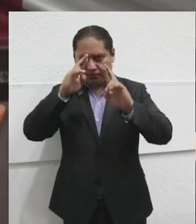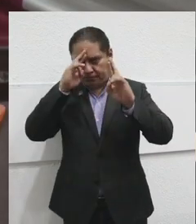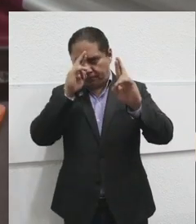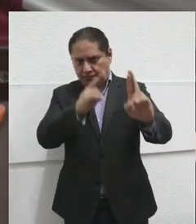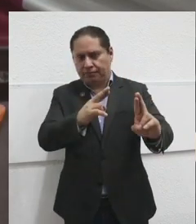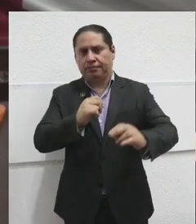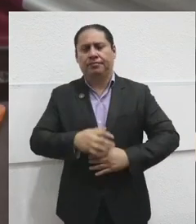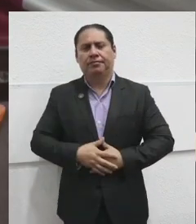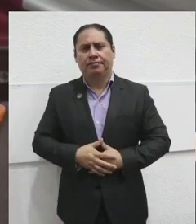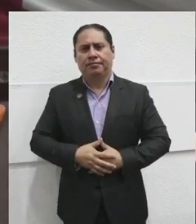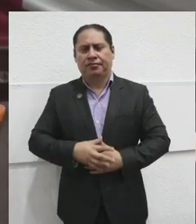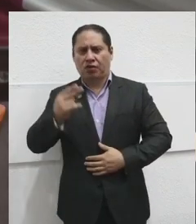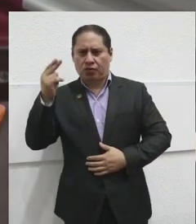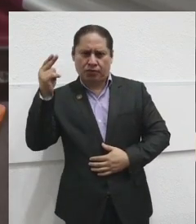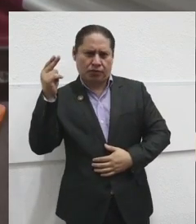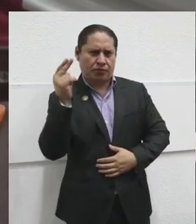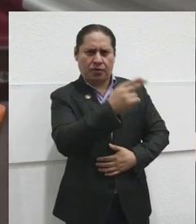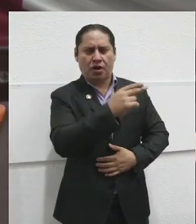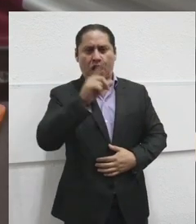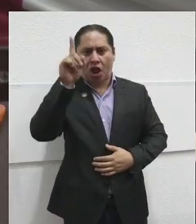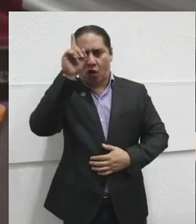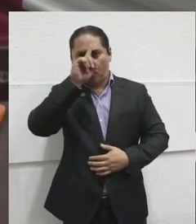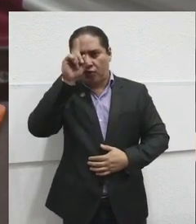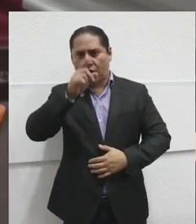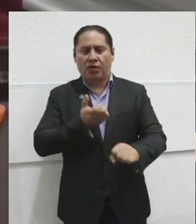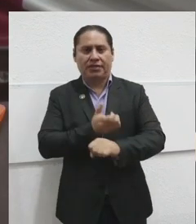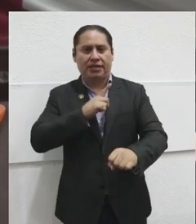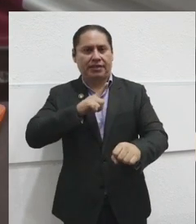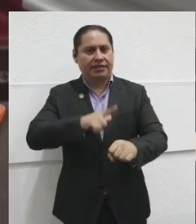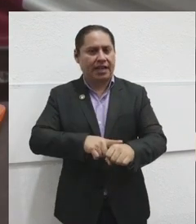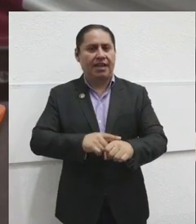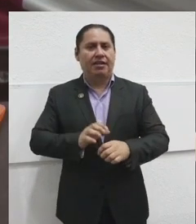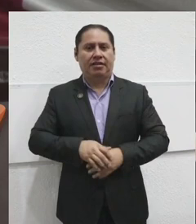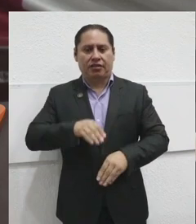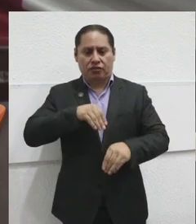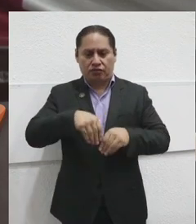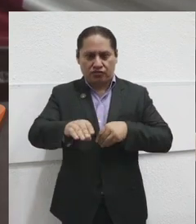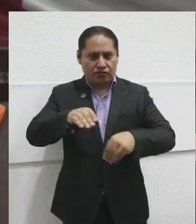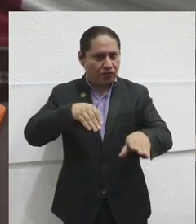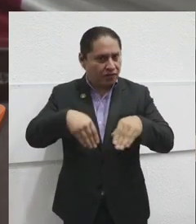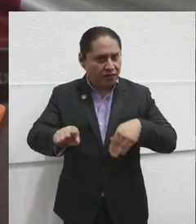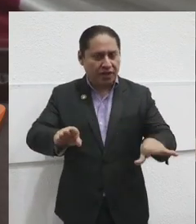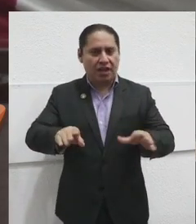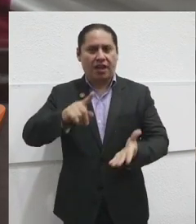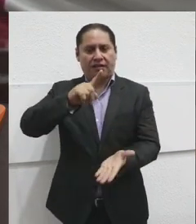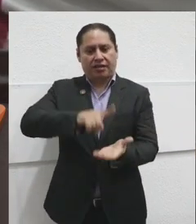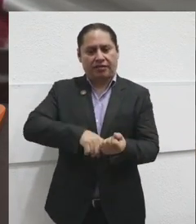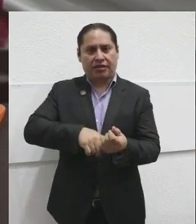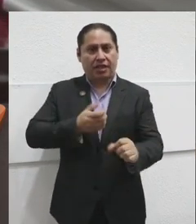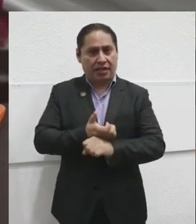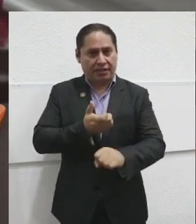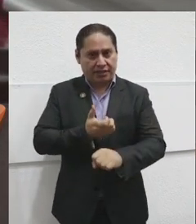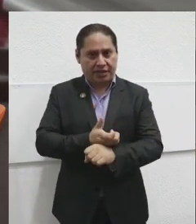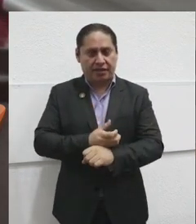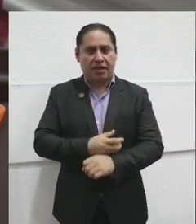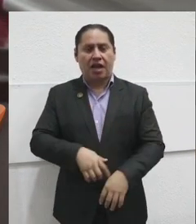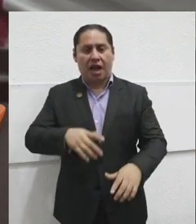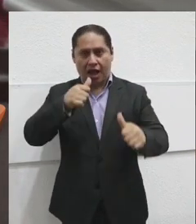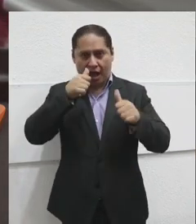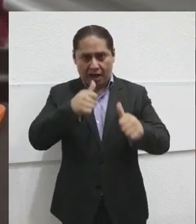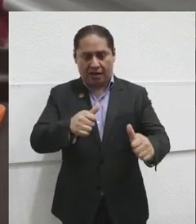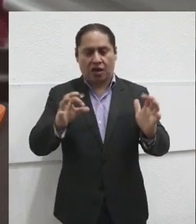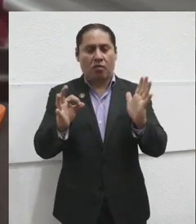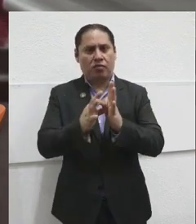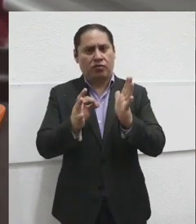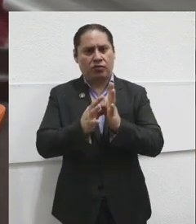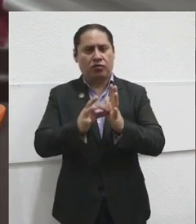respetuosamente y urgente al Consejo Estatal de Atención Integral al Desplazamiento Interno atender los puntos correspondientes al Estado